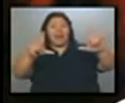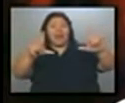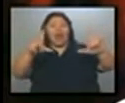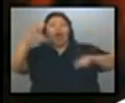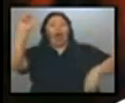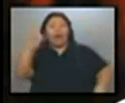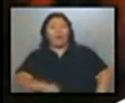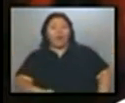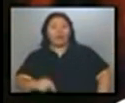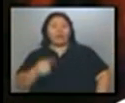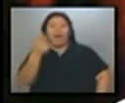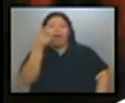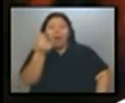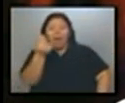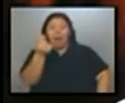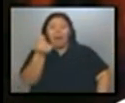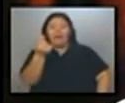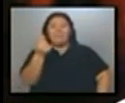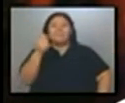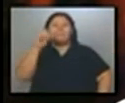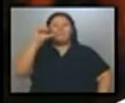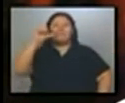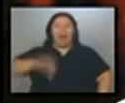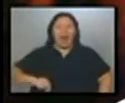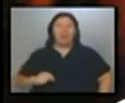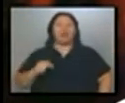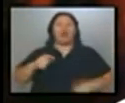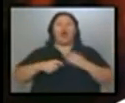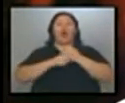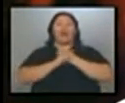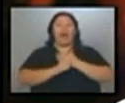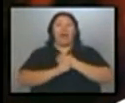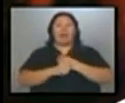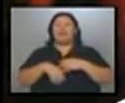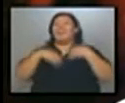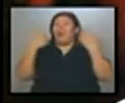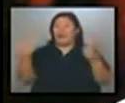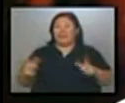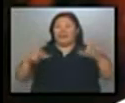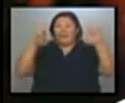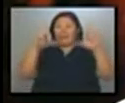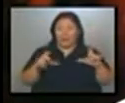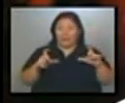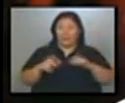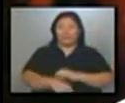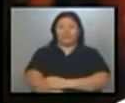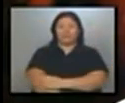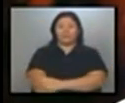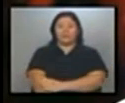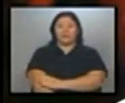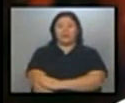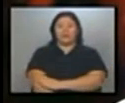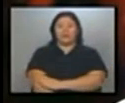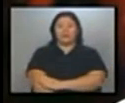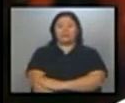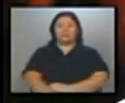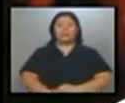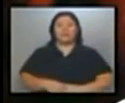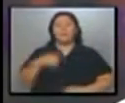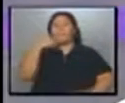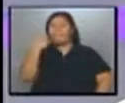dónde está la oferta. Por eso me quedé en esta foto. ¿Cómo está la paleta, Gordovich? ¿Está es buen cara precio?